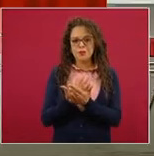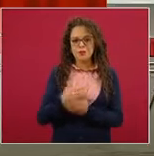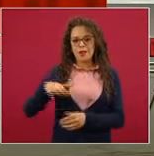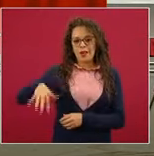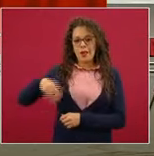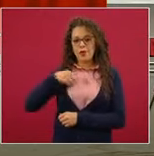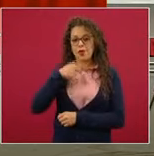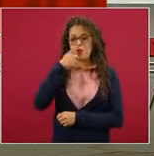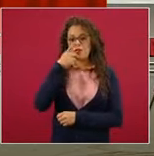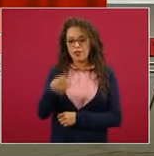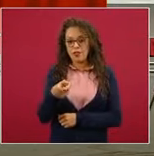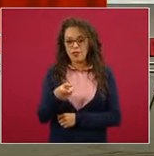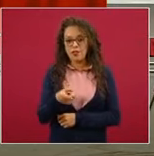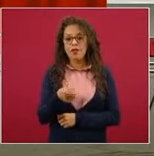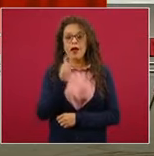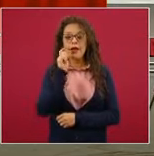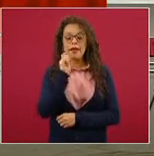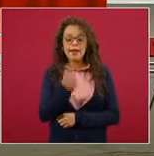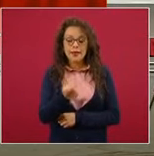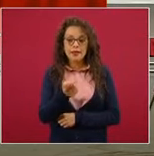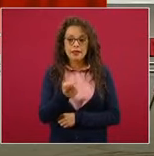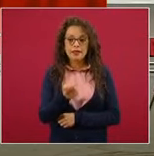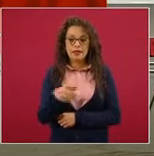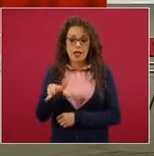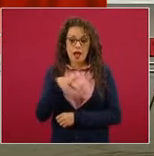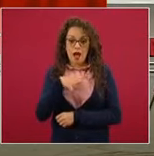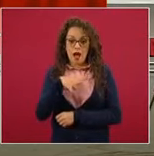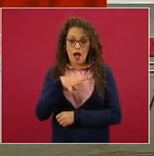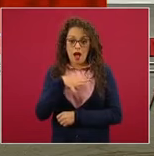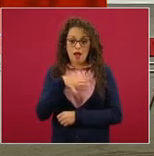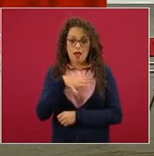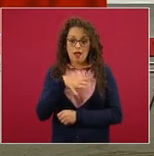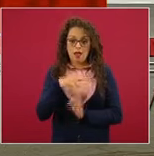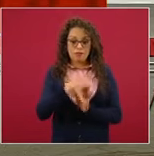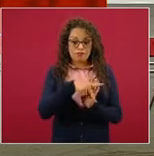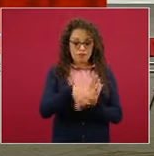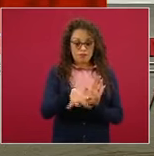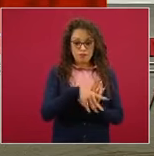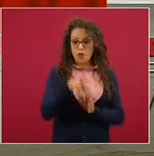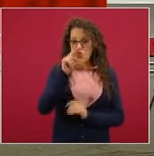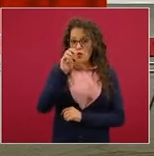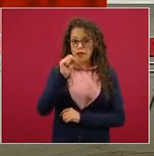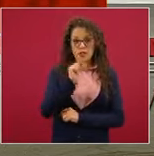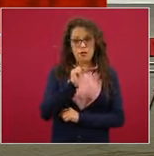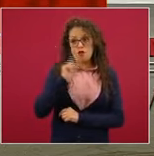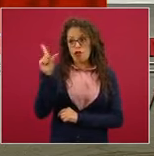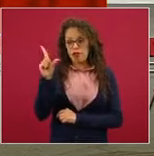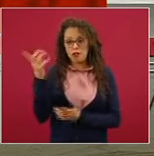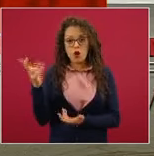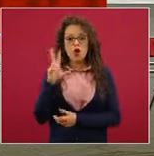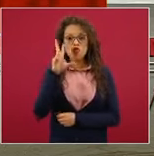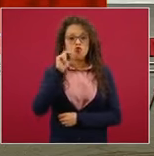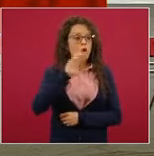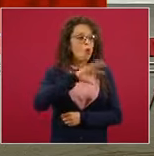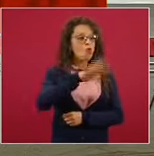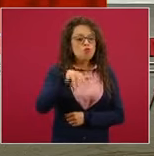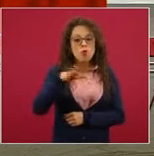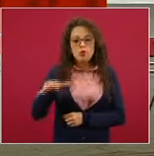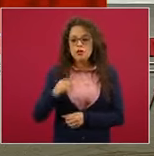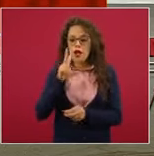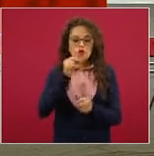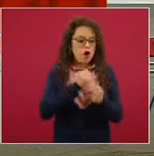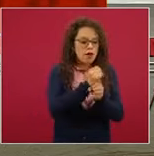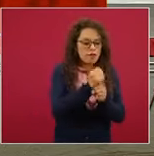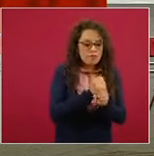sobre lo que puede ocurrir cuando hay una prensa que no es profesional, que no busca información, que no identifica las